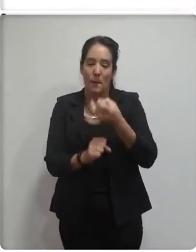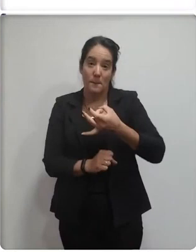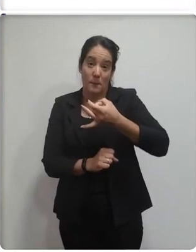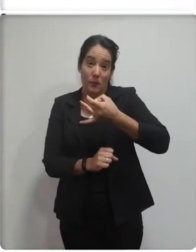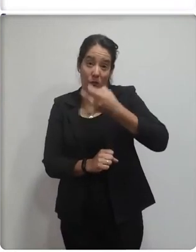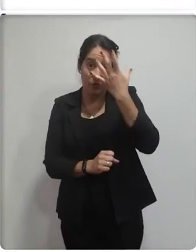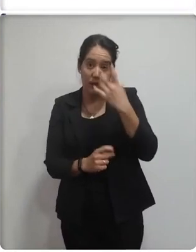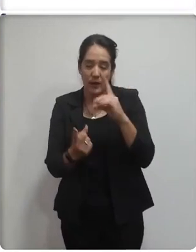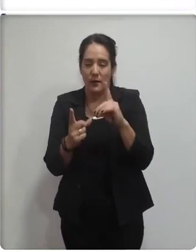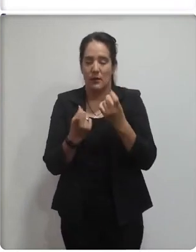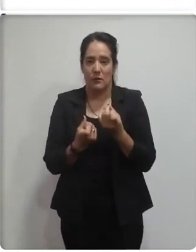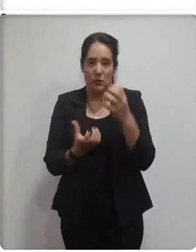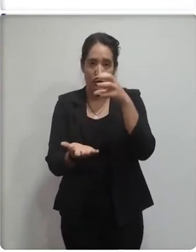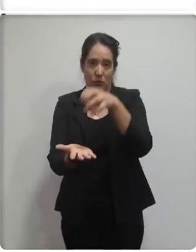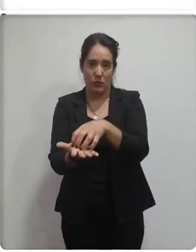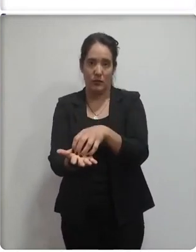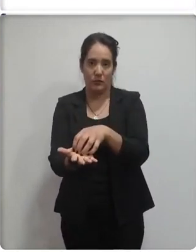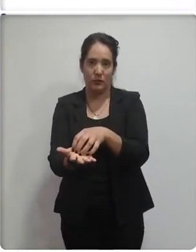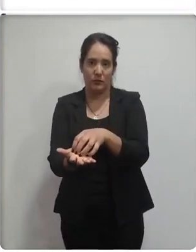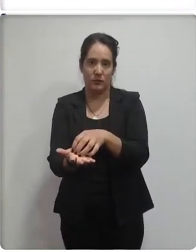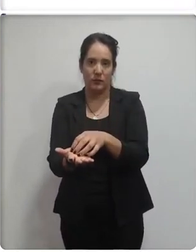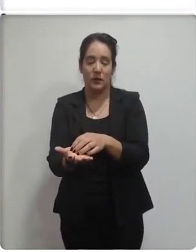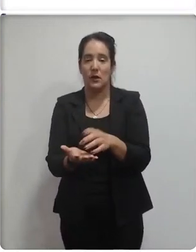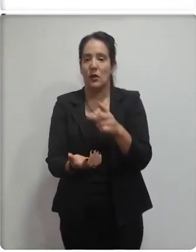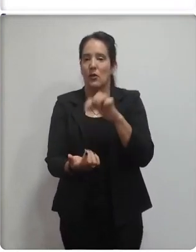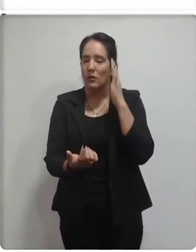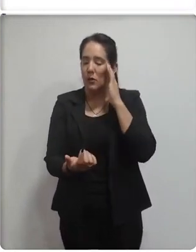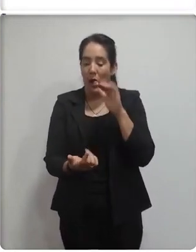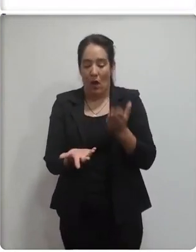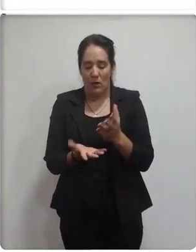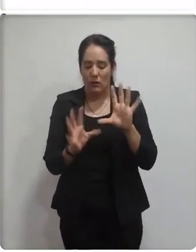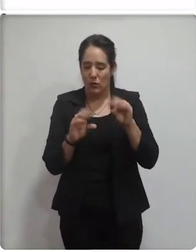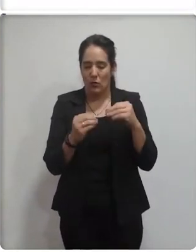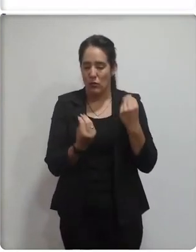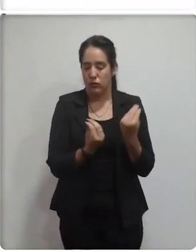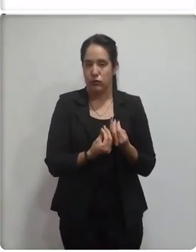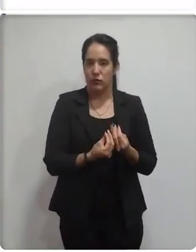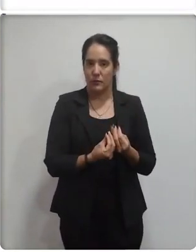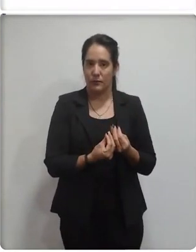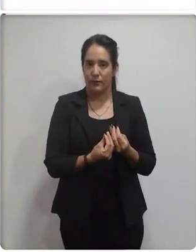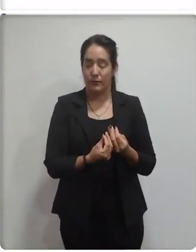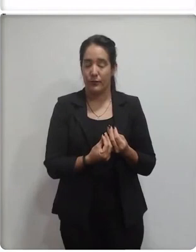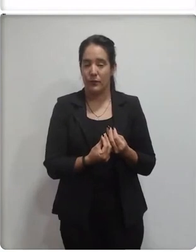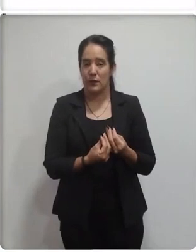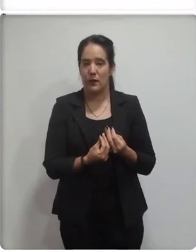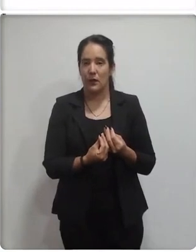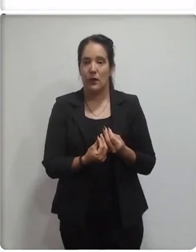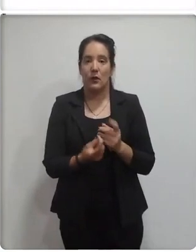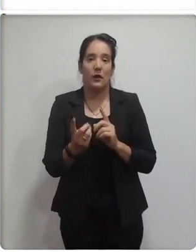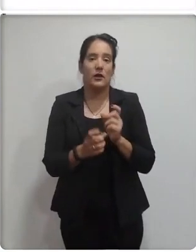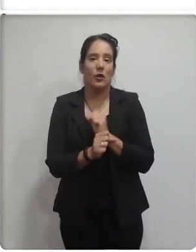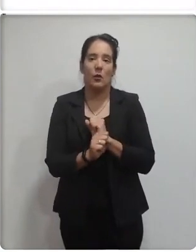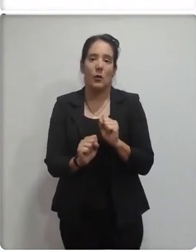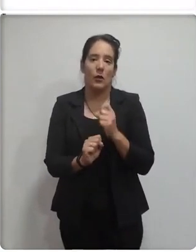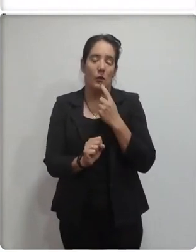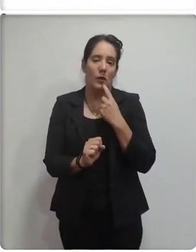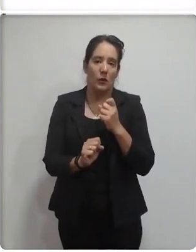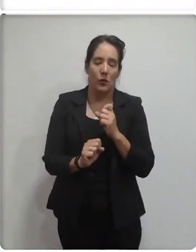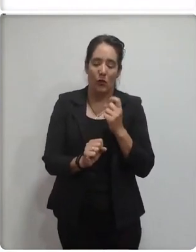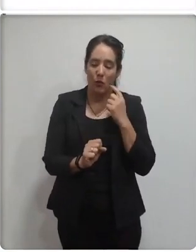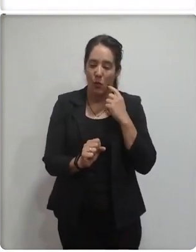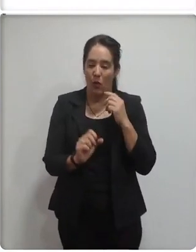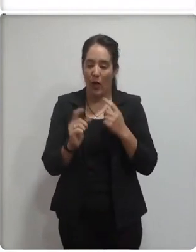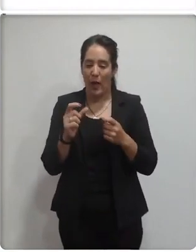salud saben que tenemos a todos en una OASIS 18 que engloba todo y que no nos permite de repente tener demasiados datos